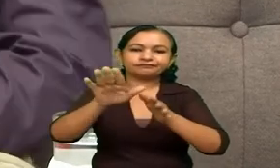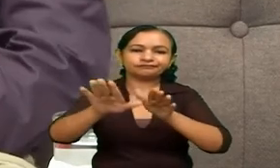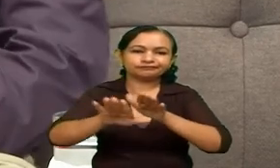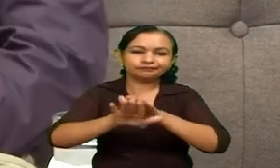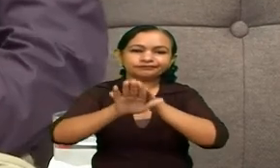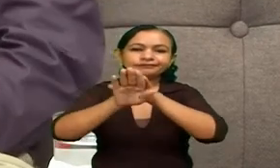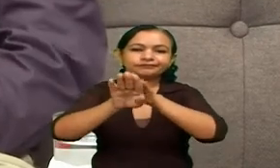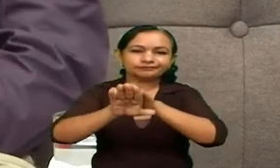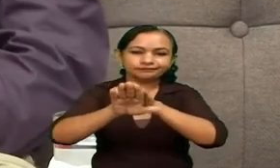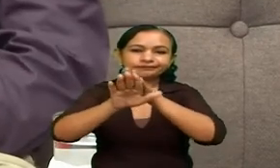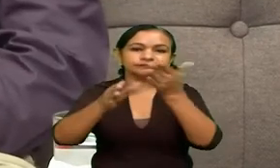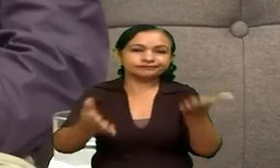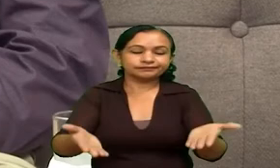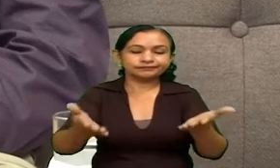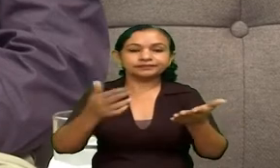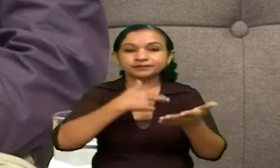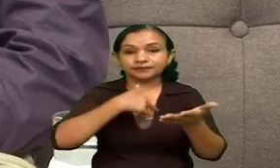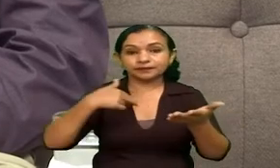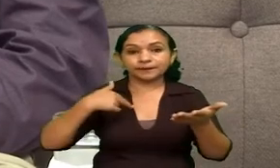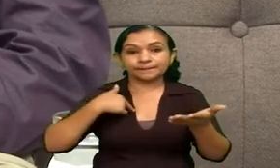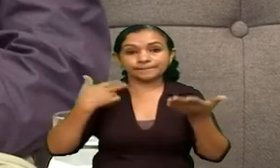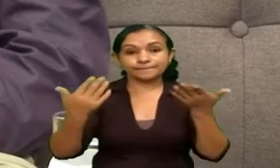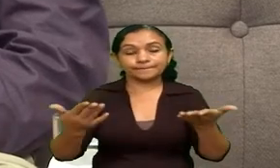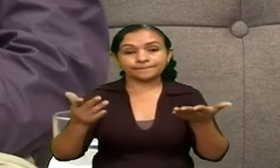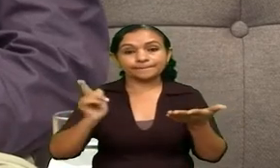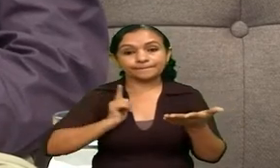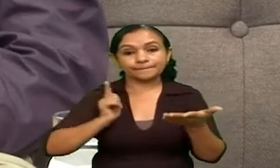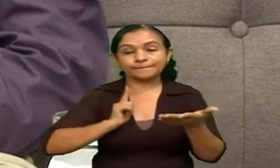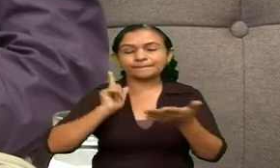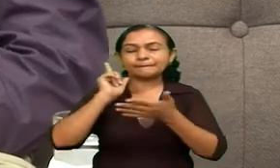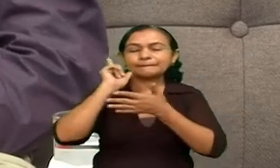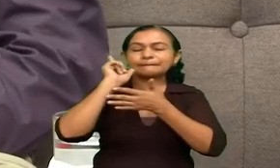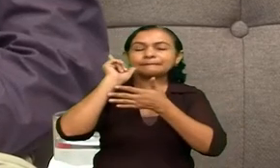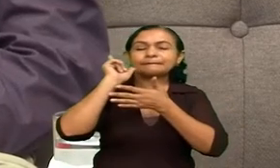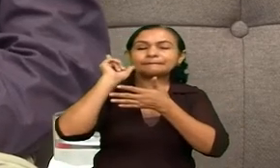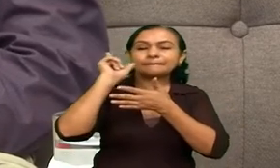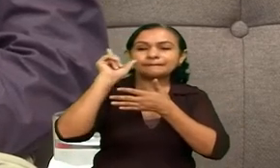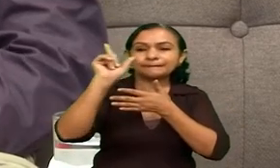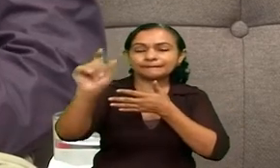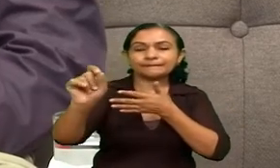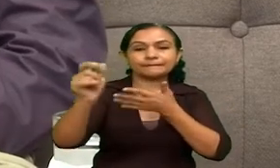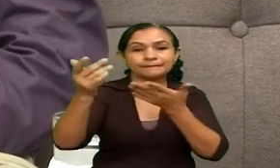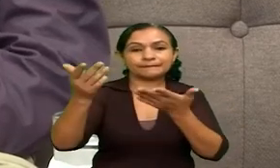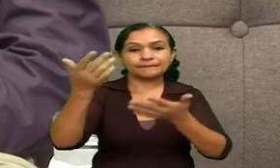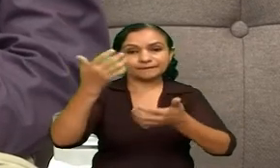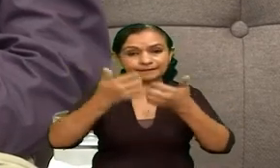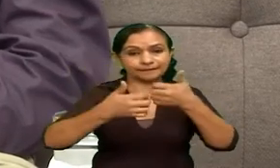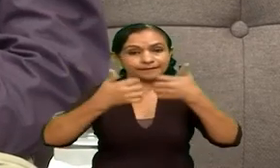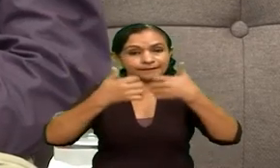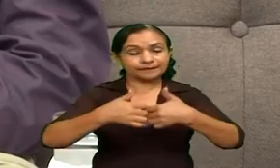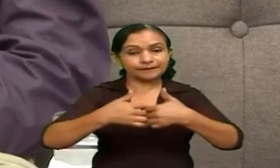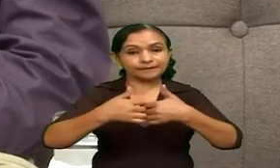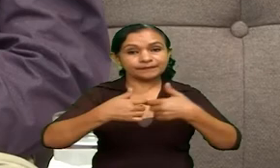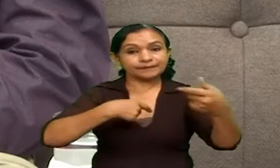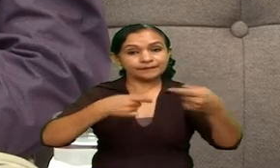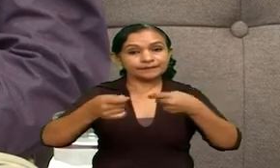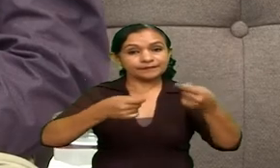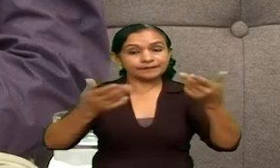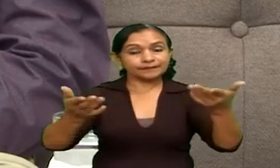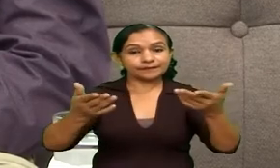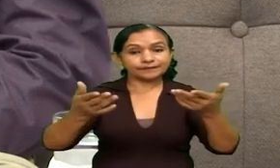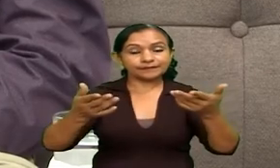Entonces, y además es llegar a aquellos lugares que las empresas, desde el punto de vista comercial y